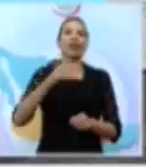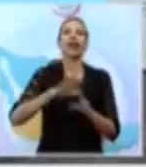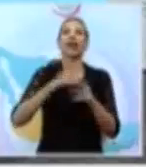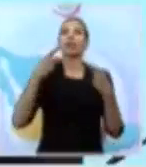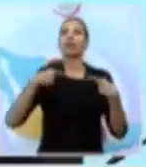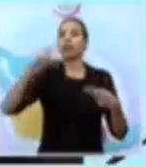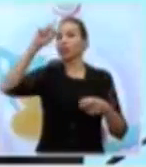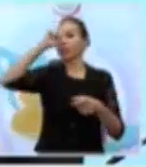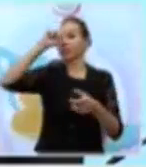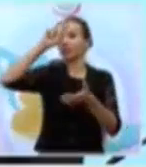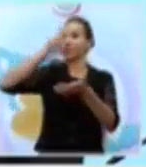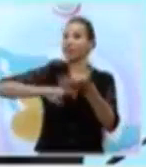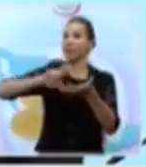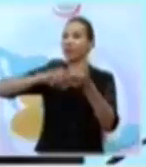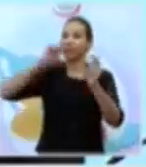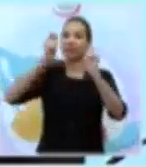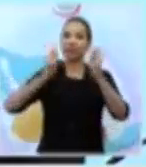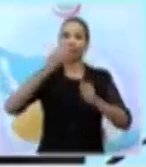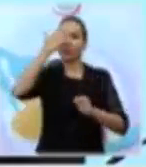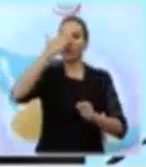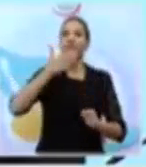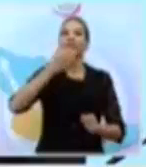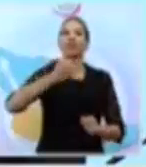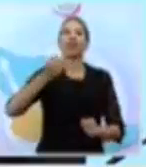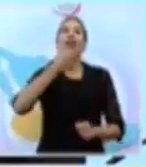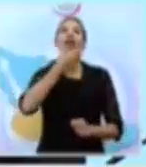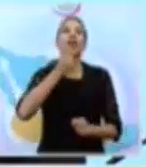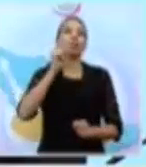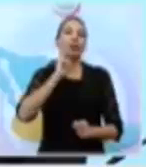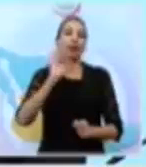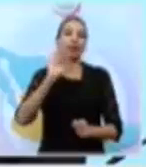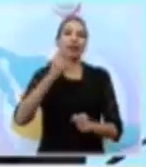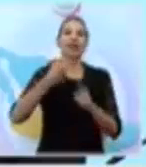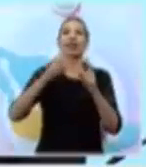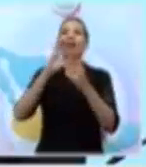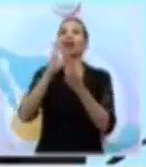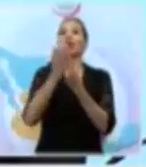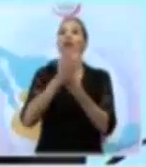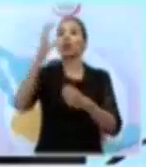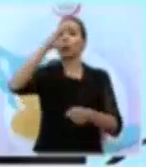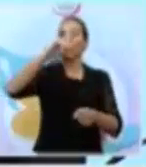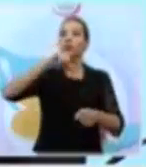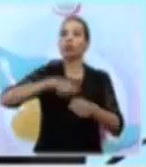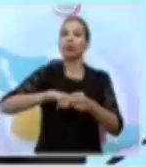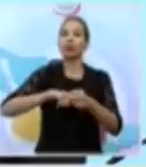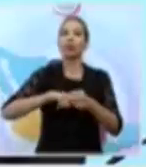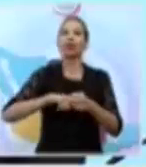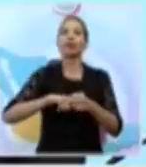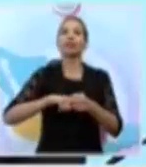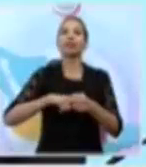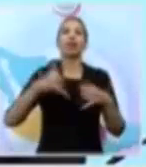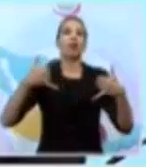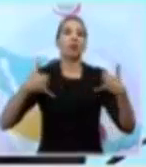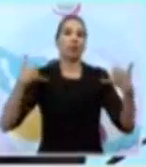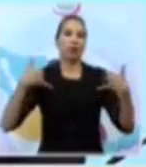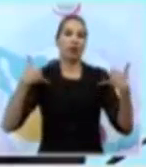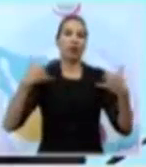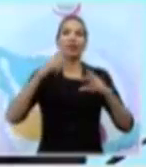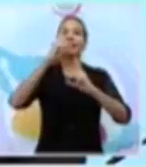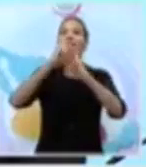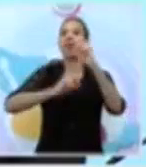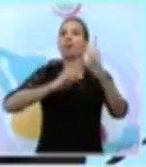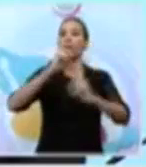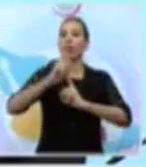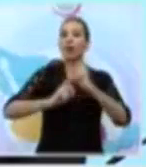sus asesores o asesoras, de las comisiones de Cultura, Juventud y